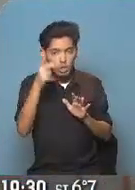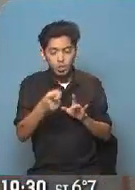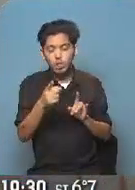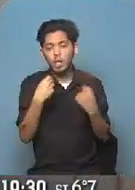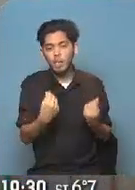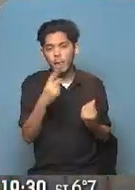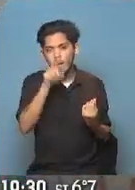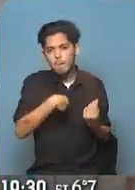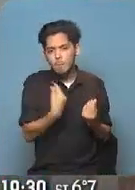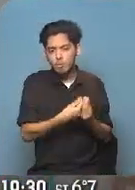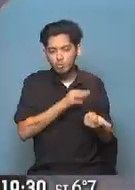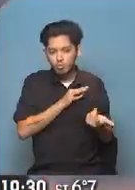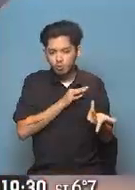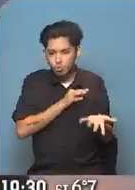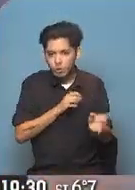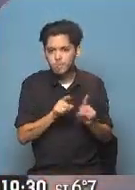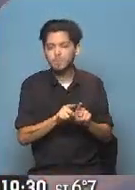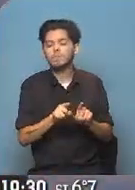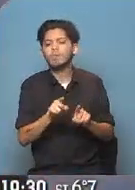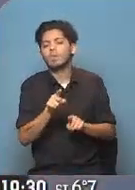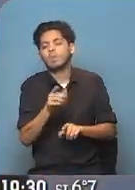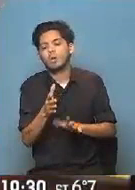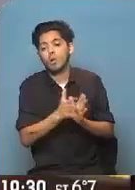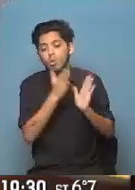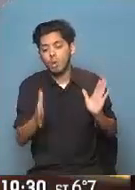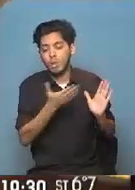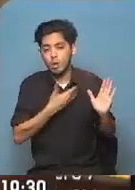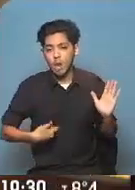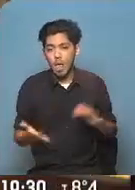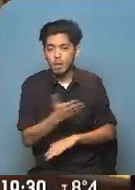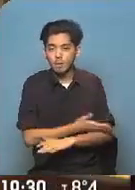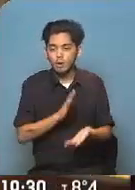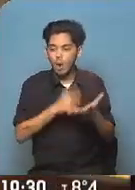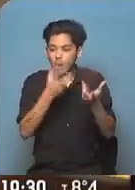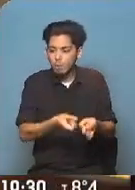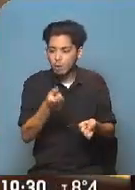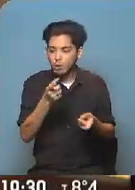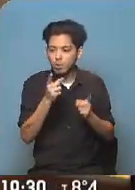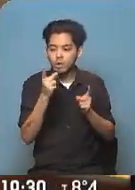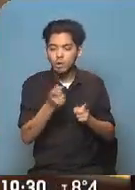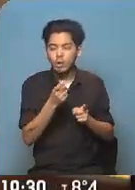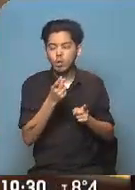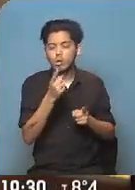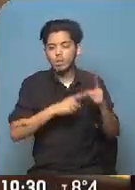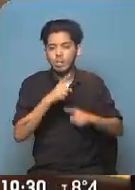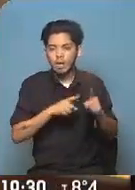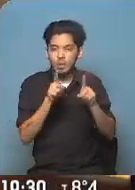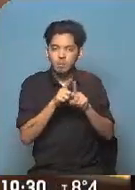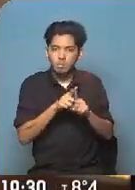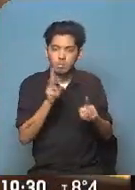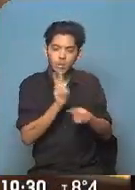se ejerció durante muchos años inclusive durante el gobierno anterior que es el apoyo logístico de las fuerzas armadas a la fuerza de seguridad